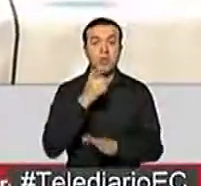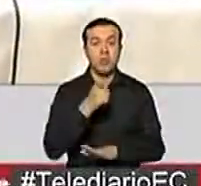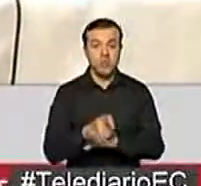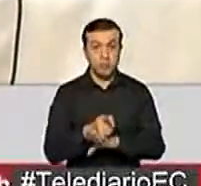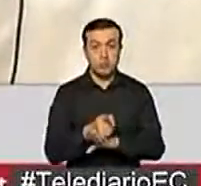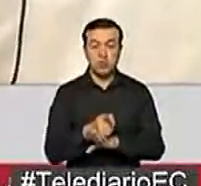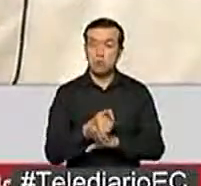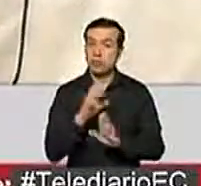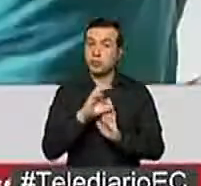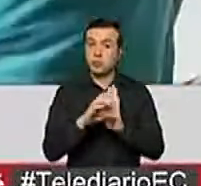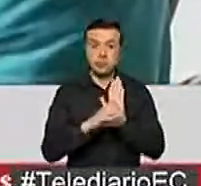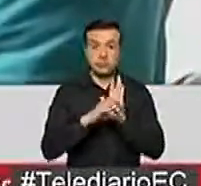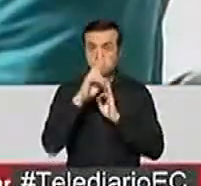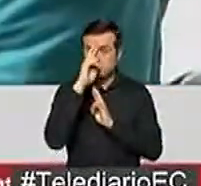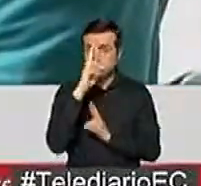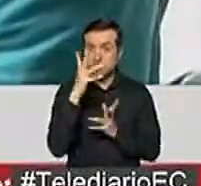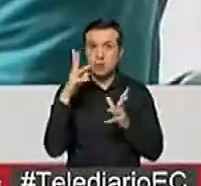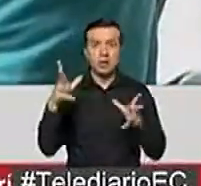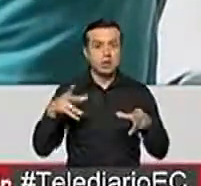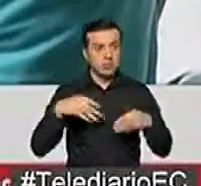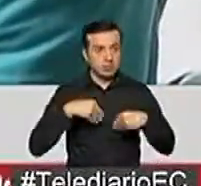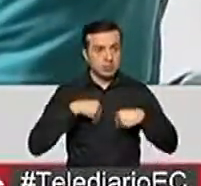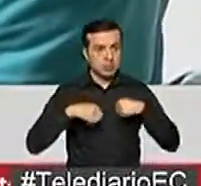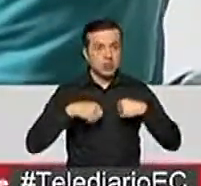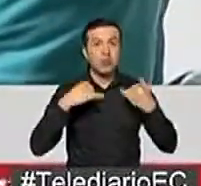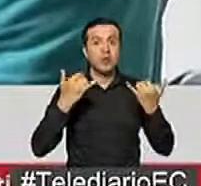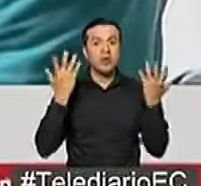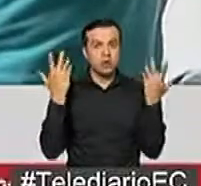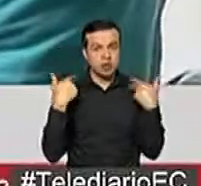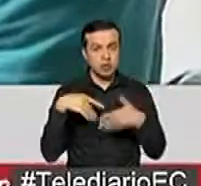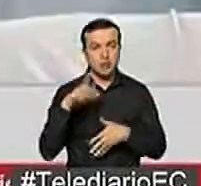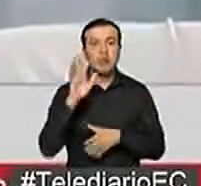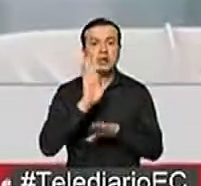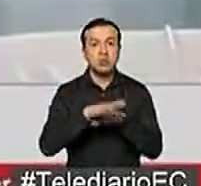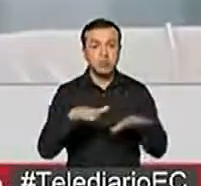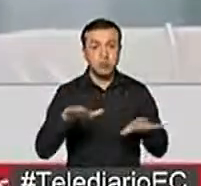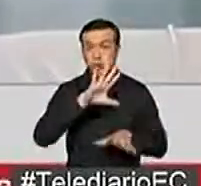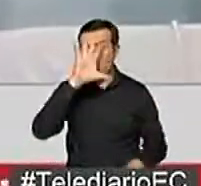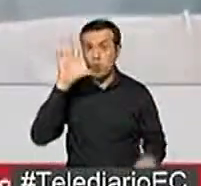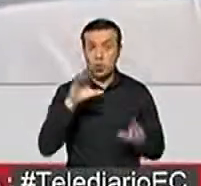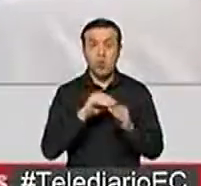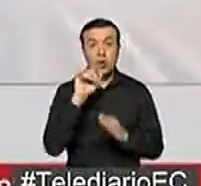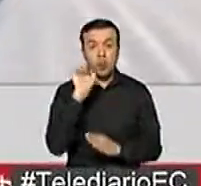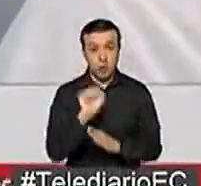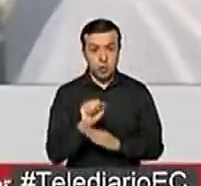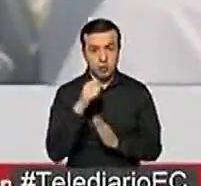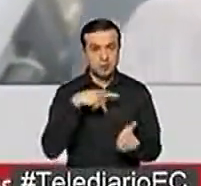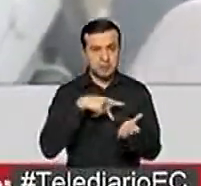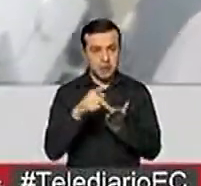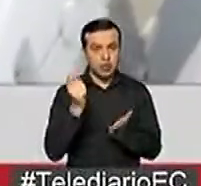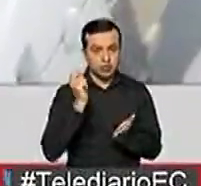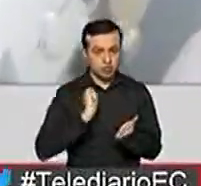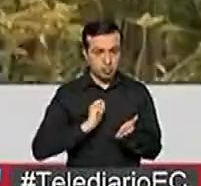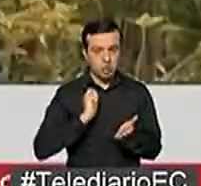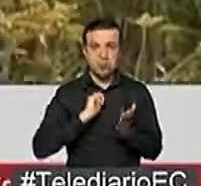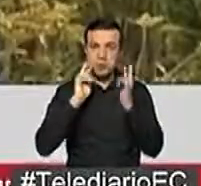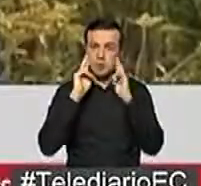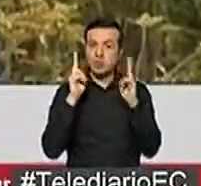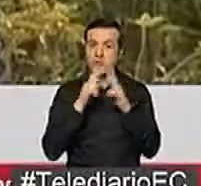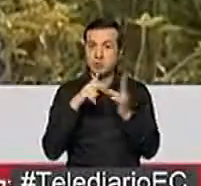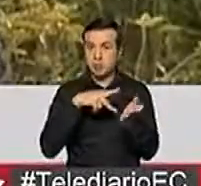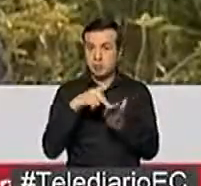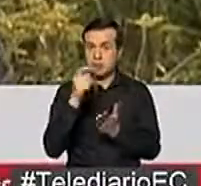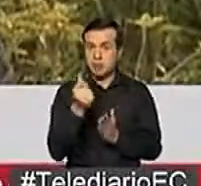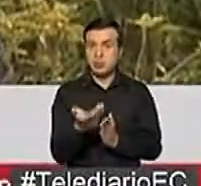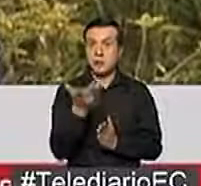de inconstitucionalidad que fue aceptada a trámite y hoy, finalmente, los estudiantes de todo el país son los beneficiados, pues el reconocimiento económico es